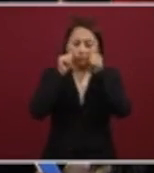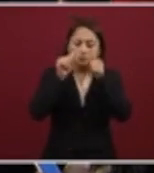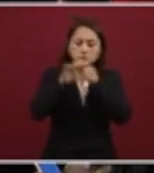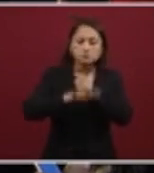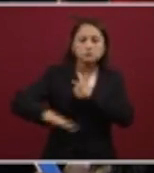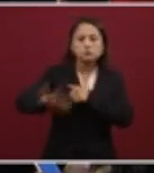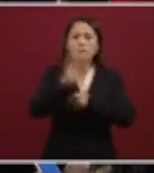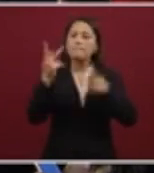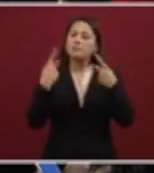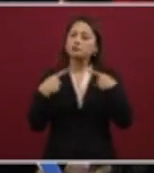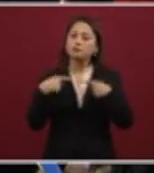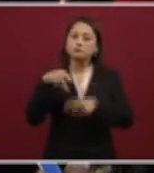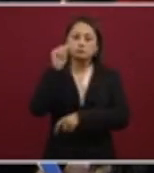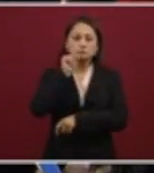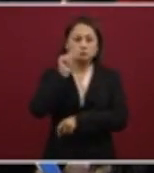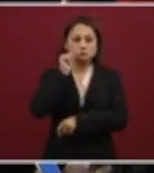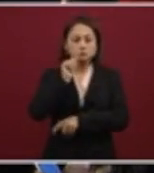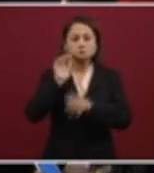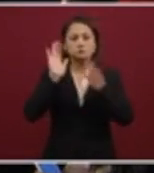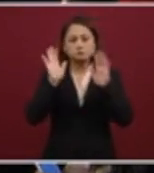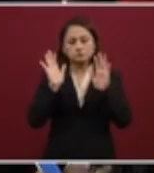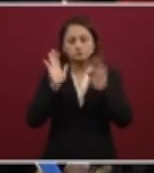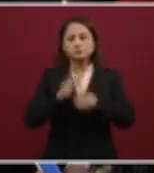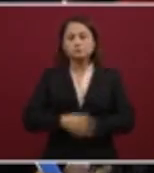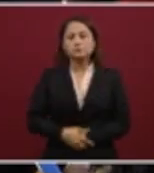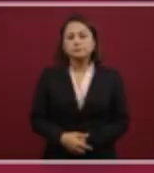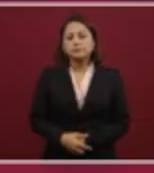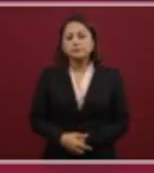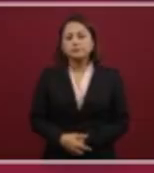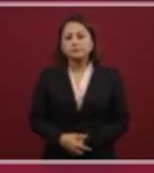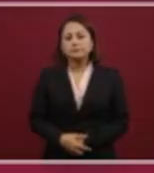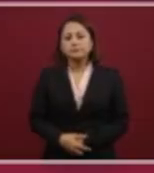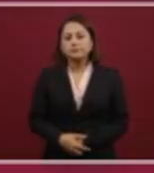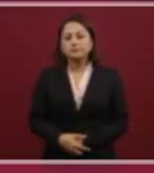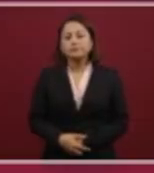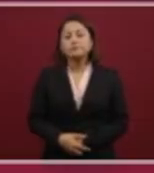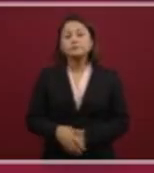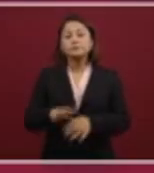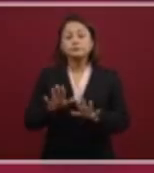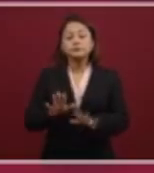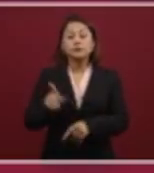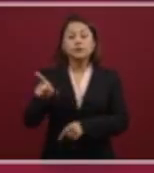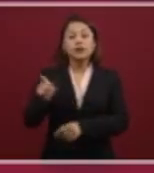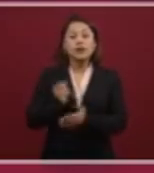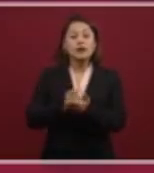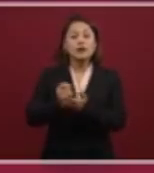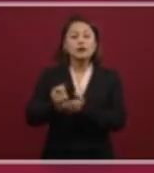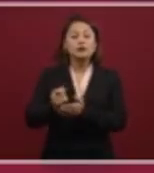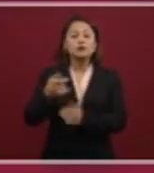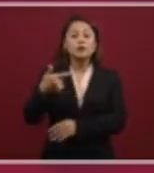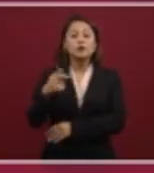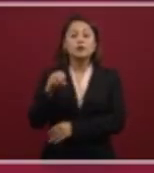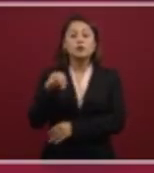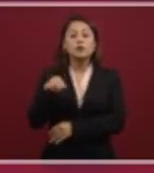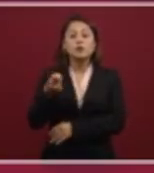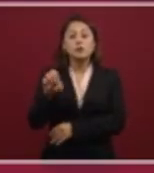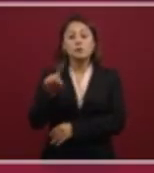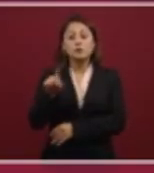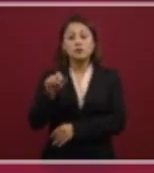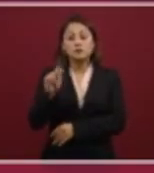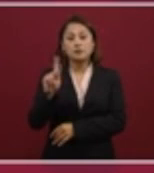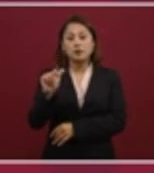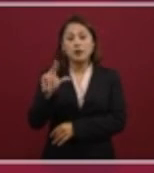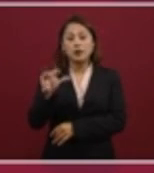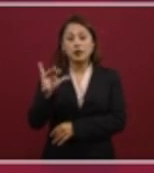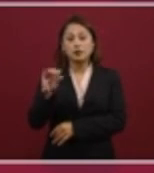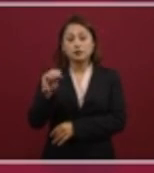que se tomó una decisión en Gómez Palacio, se me criticó de